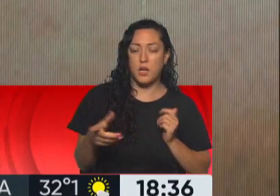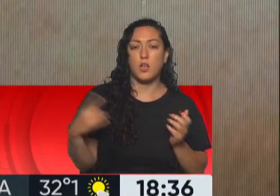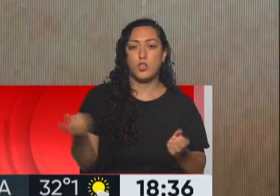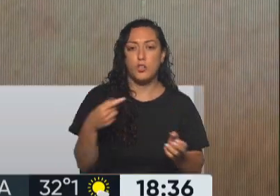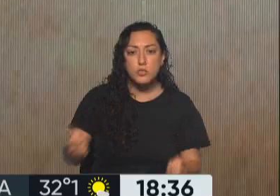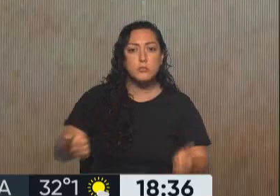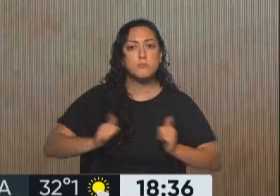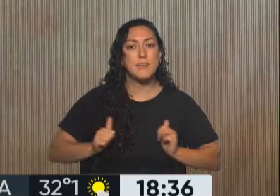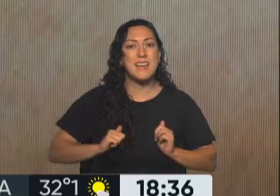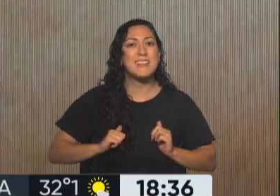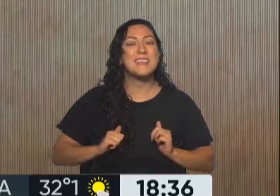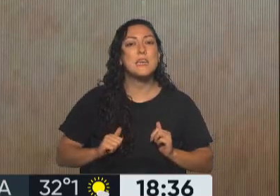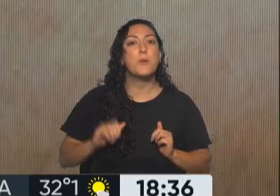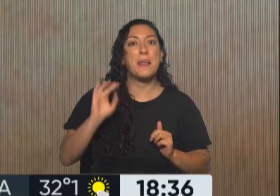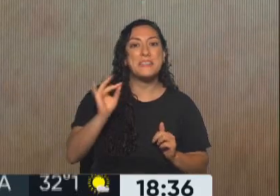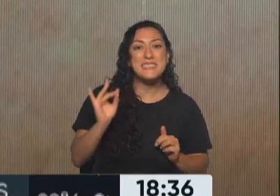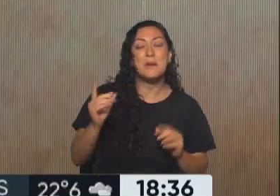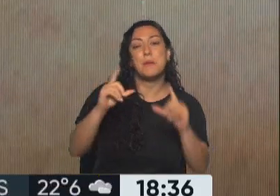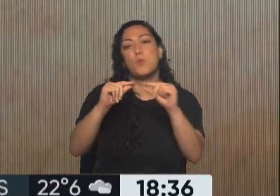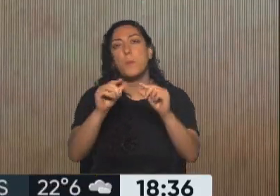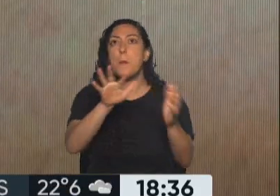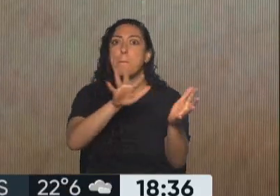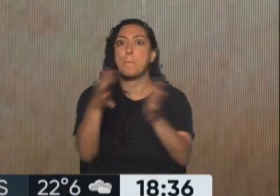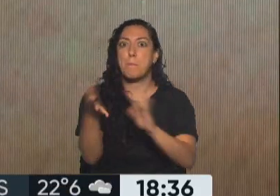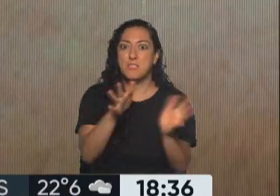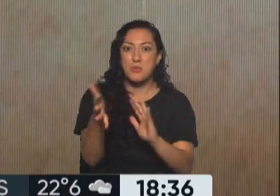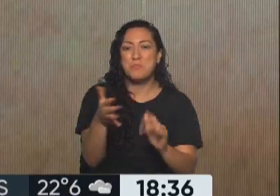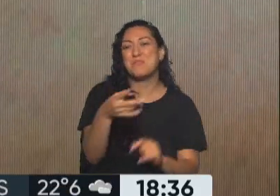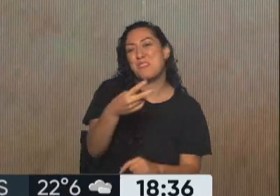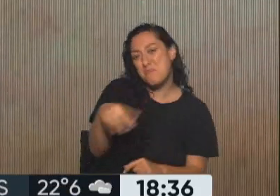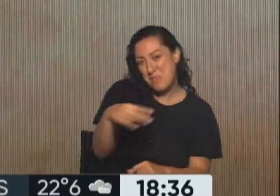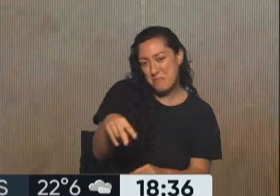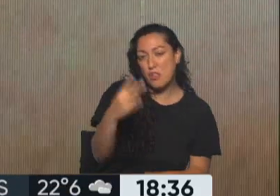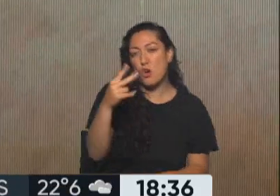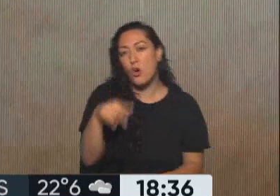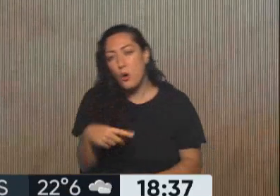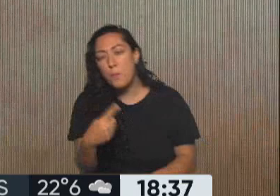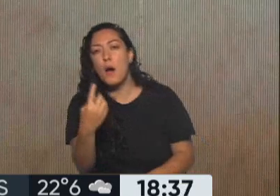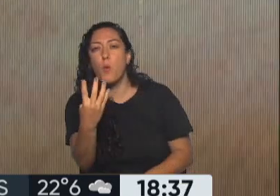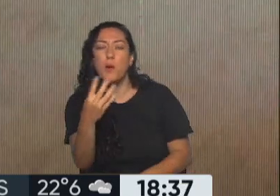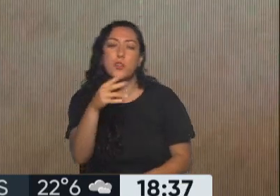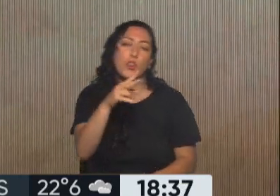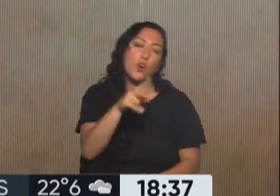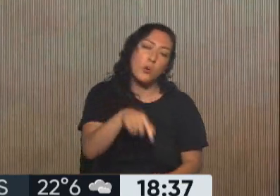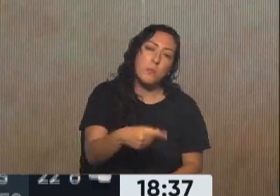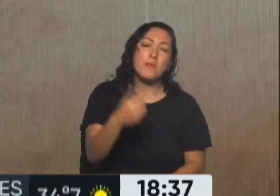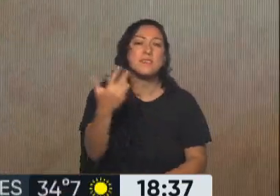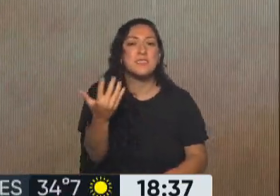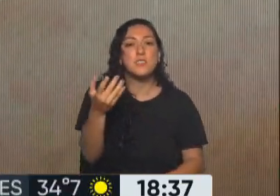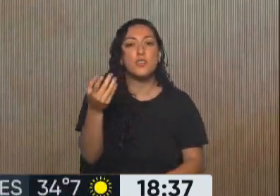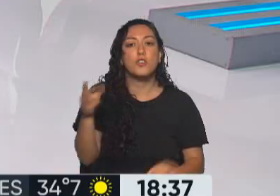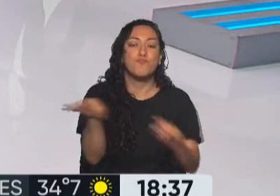que el dato de inflación de diciembre ronde lo que había sido la inflación de noviembre, 2,4, 2,5%.